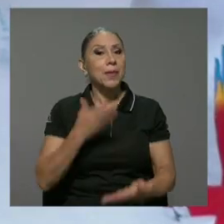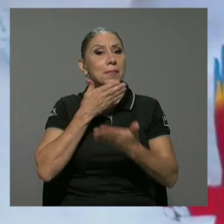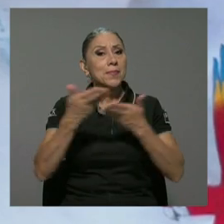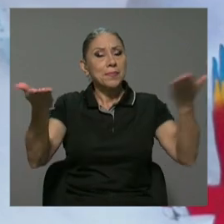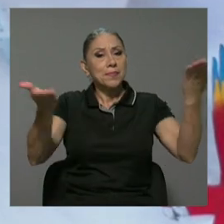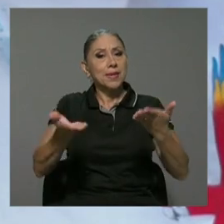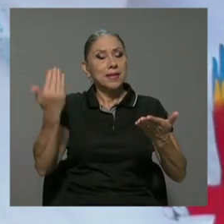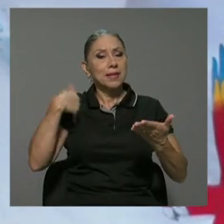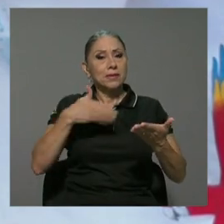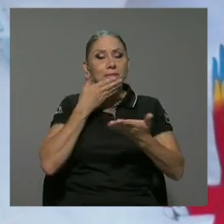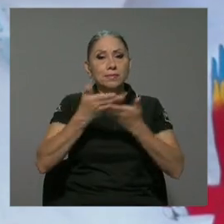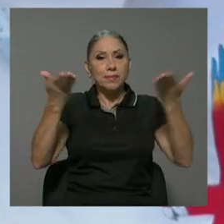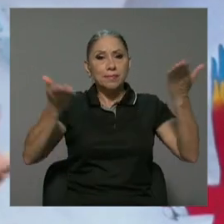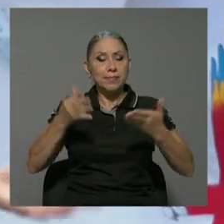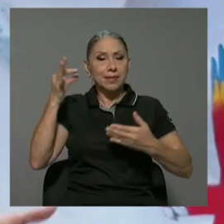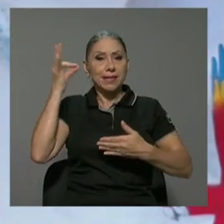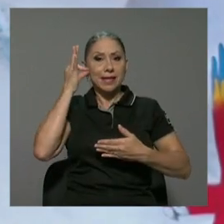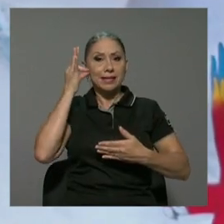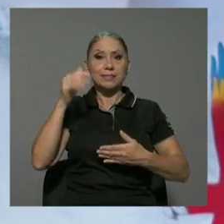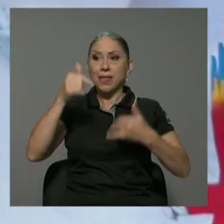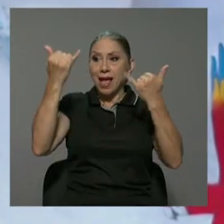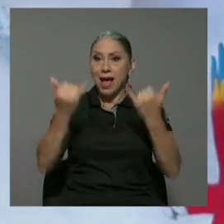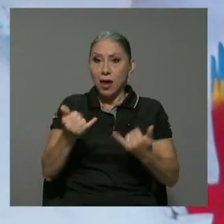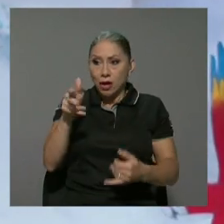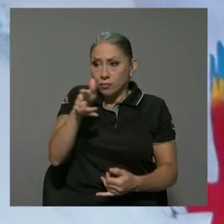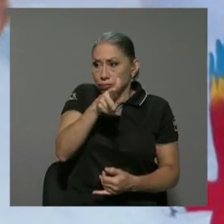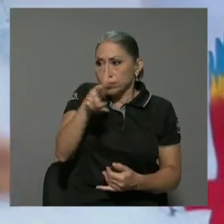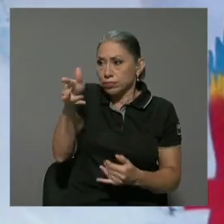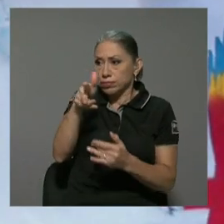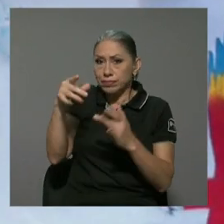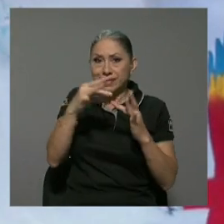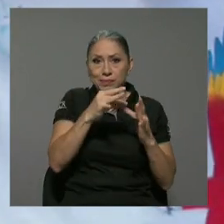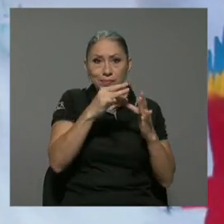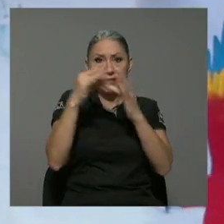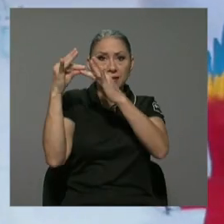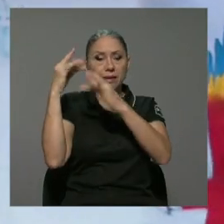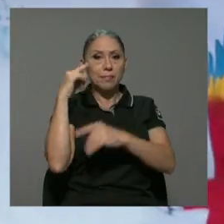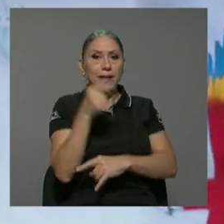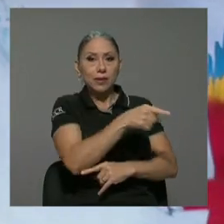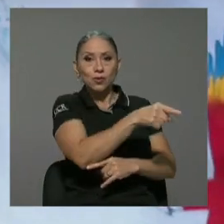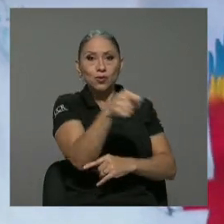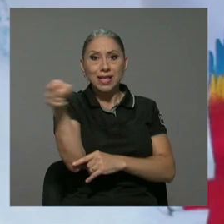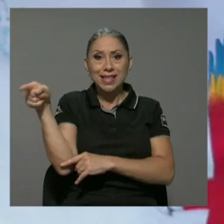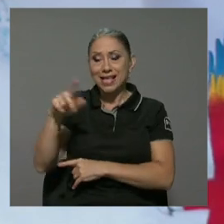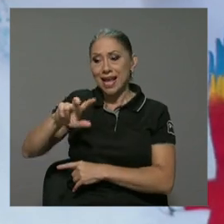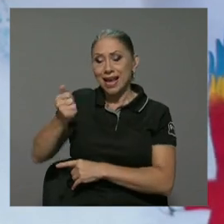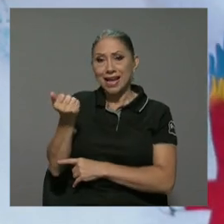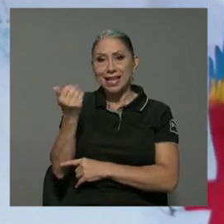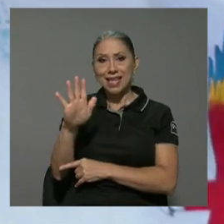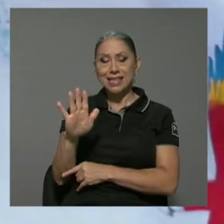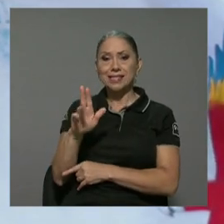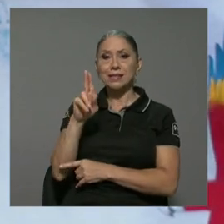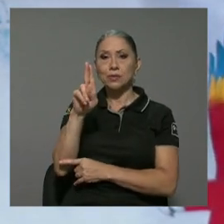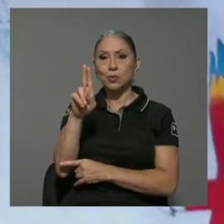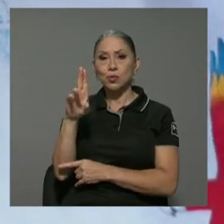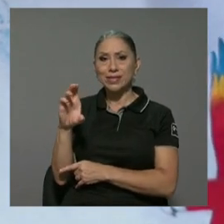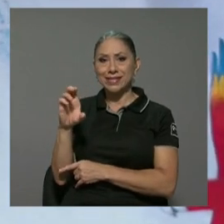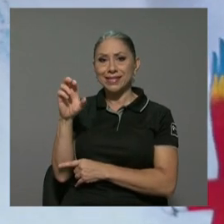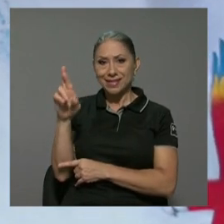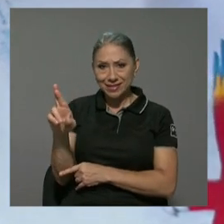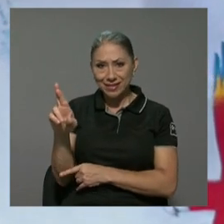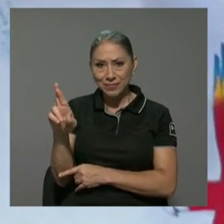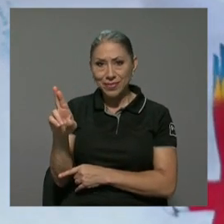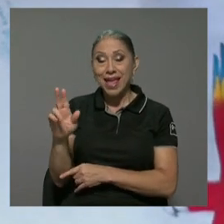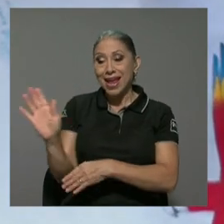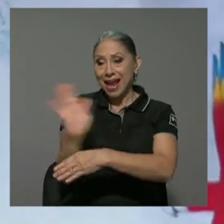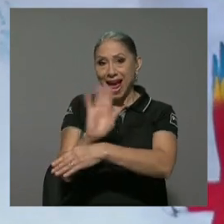Bienvenidos y bienvenidas a la transmisión especial que tiene para ustedes el canal 15 UCR. El